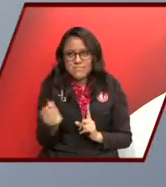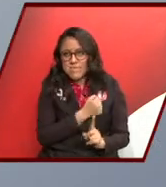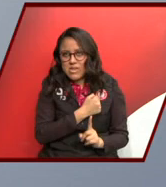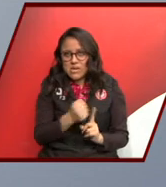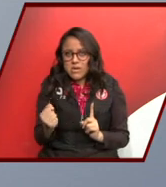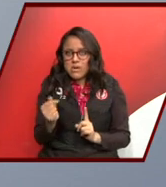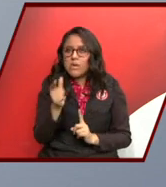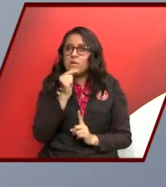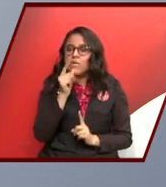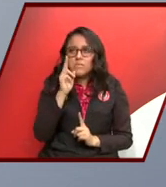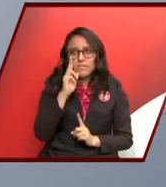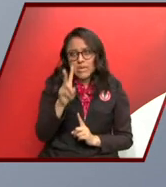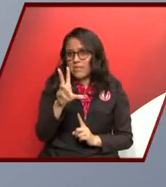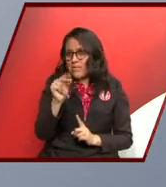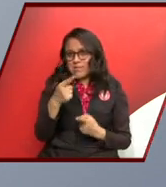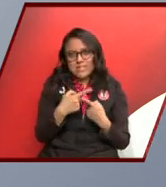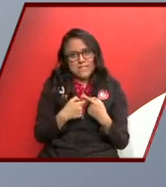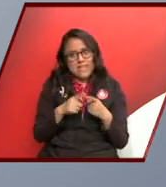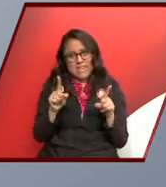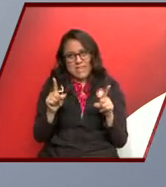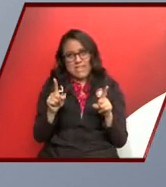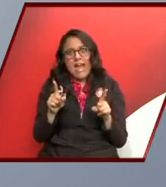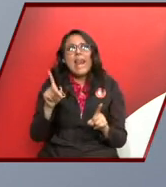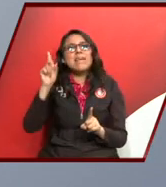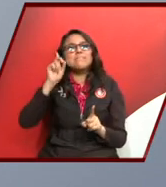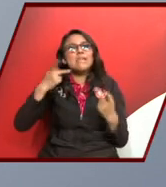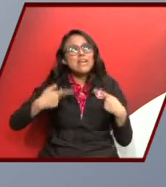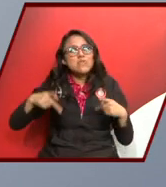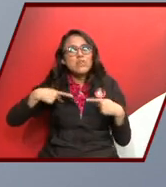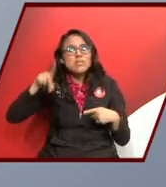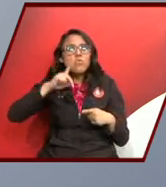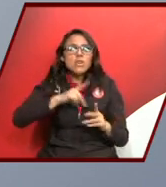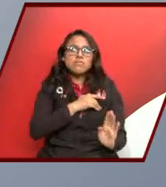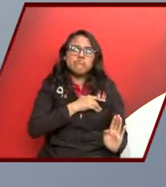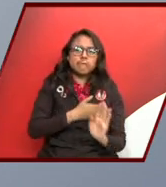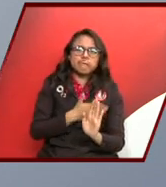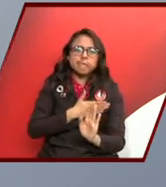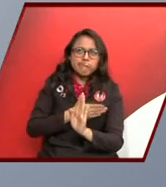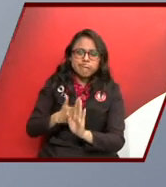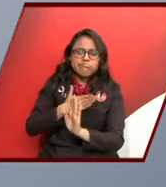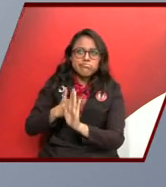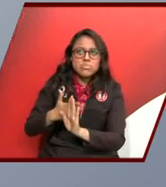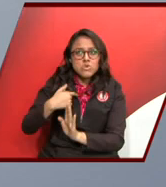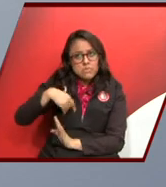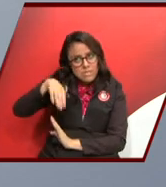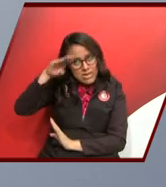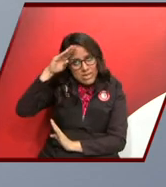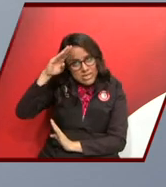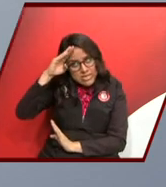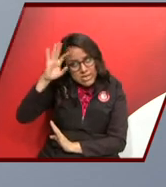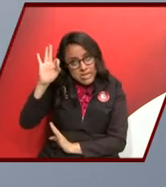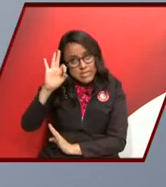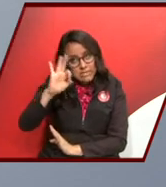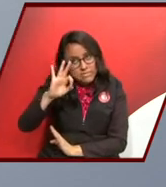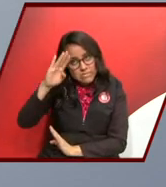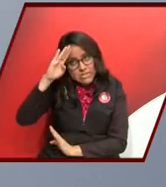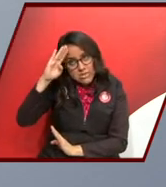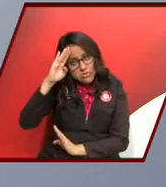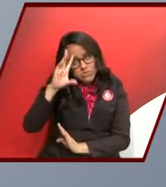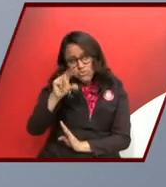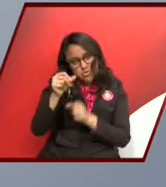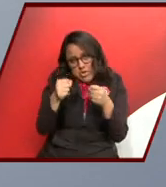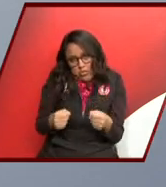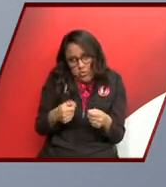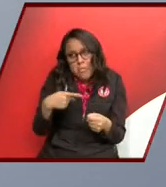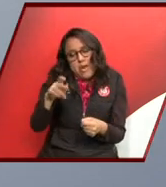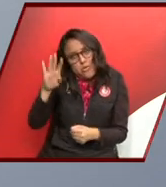los policías. No, las imágenes dicen que están surtiendo a la gente. Entonces, yo saco en conclusión que con lo que estoy escuchando, no me